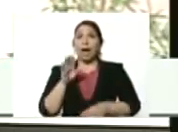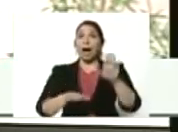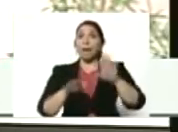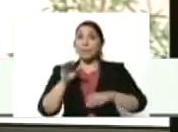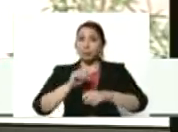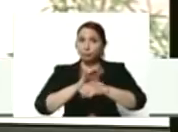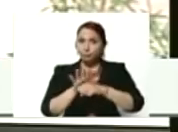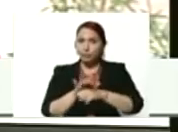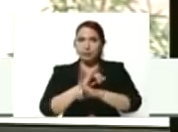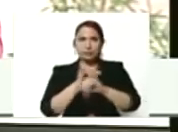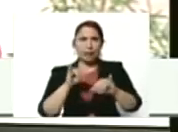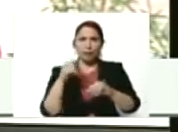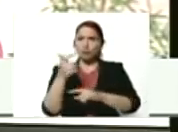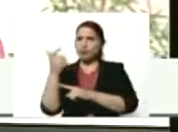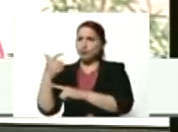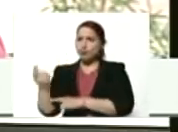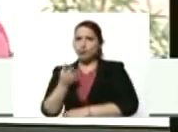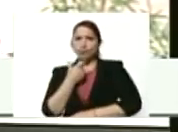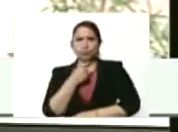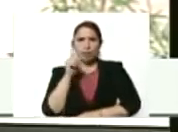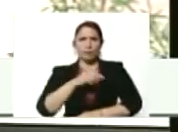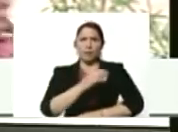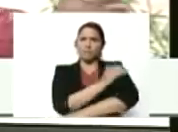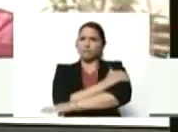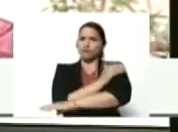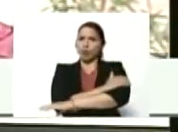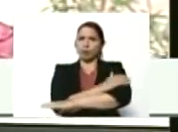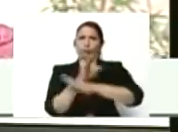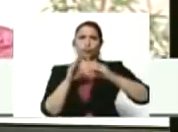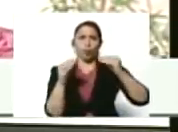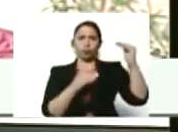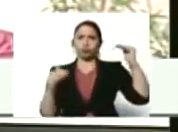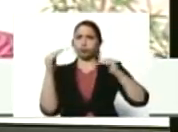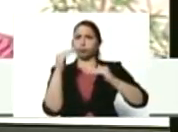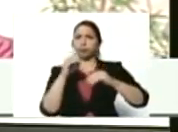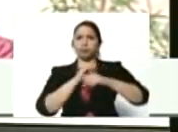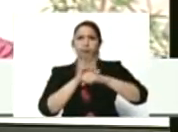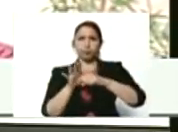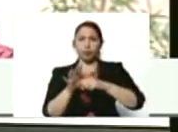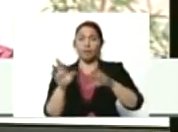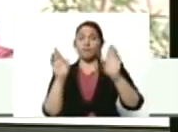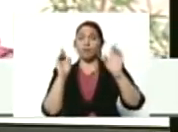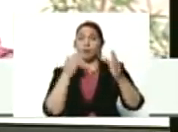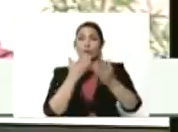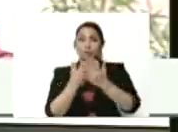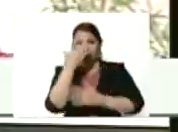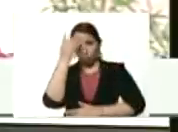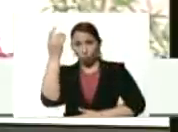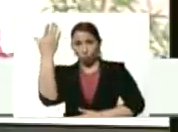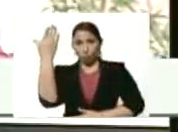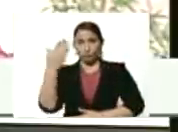con los tratamientos, estuvieron fuertes, todos pasaron el coronavirus, afortunadamente,